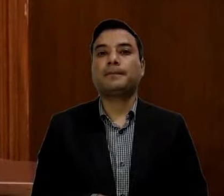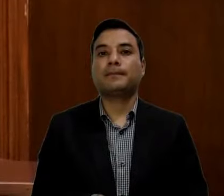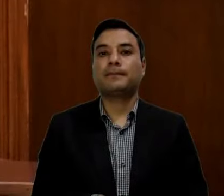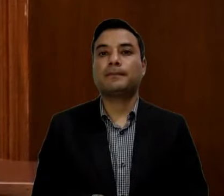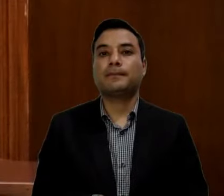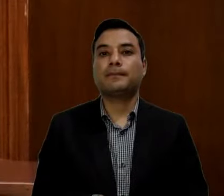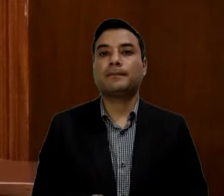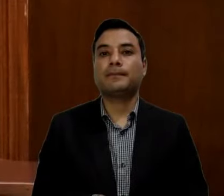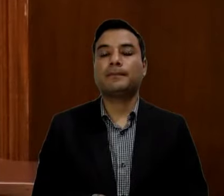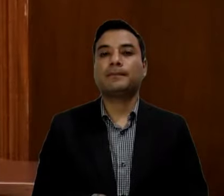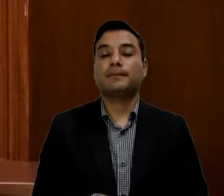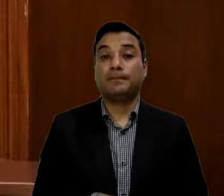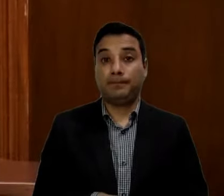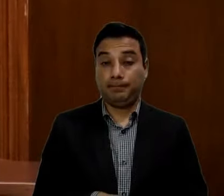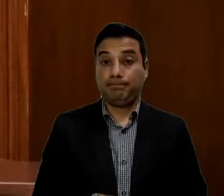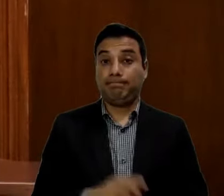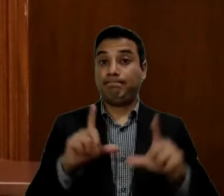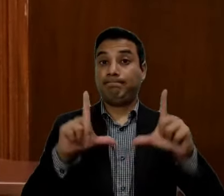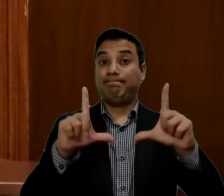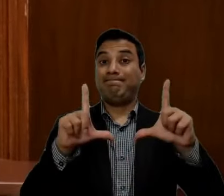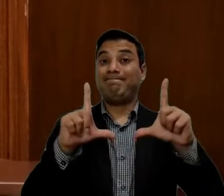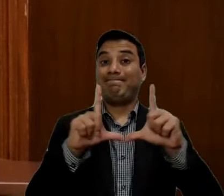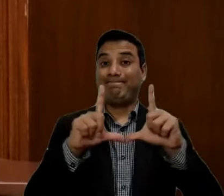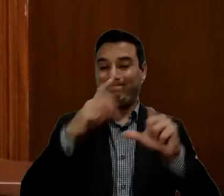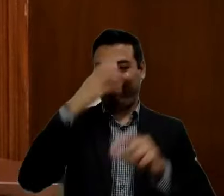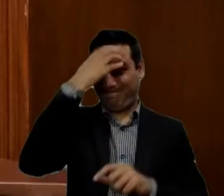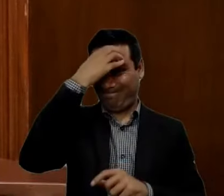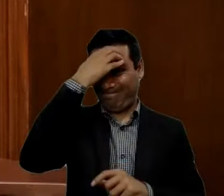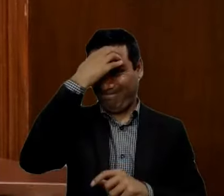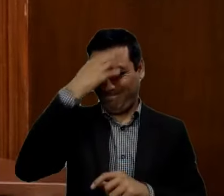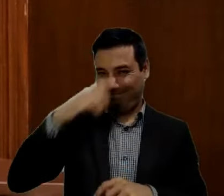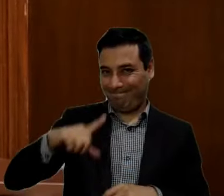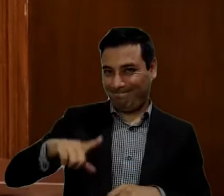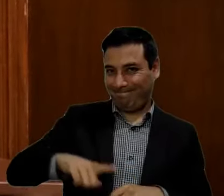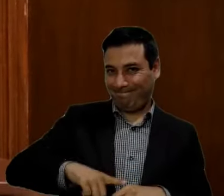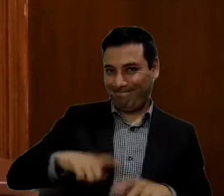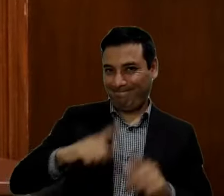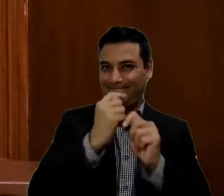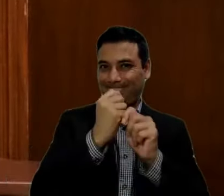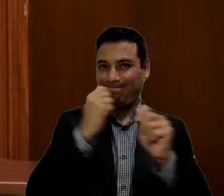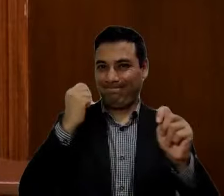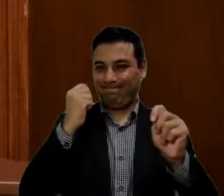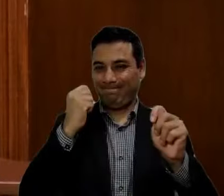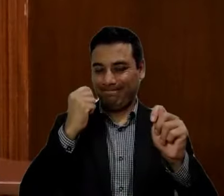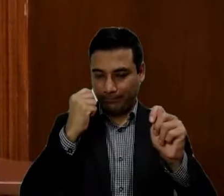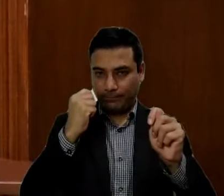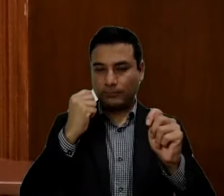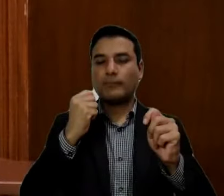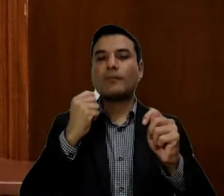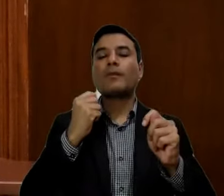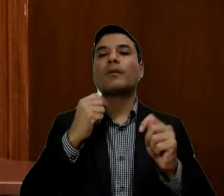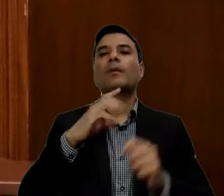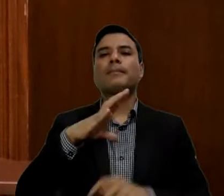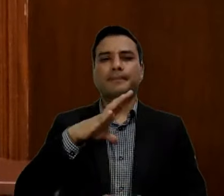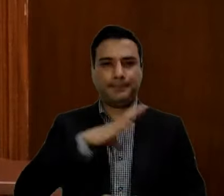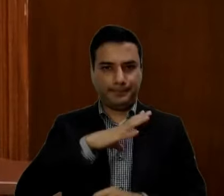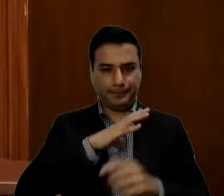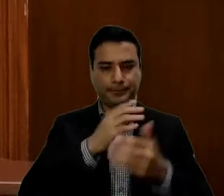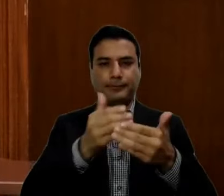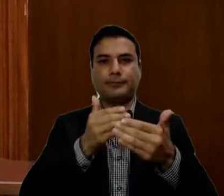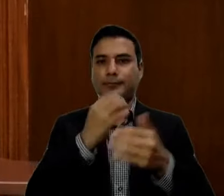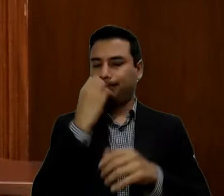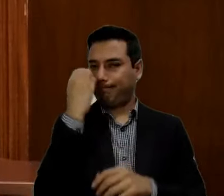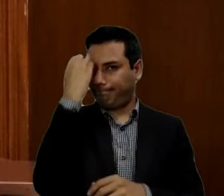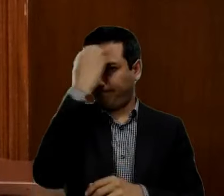La expedición de licencias de chofer operador de servicio público incluyen los exámenes de conocimiento